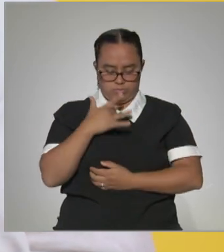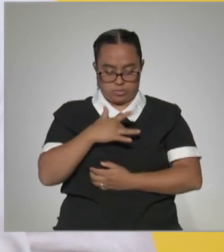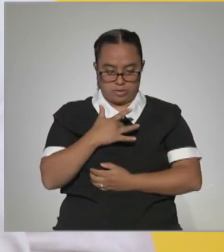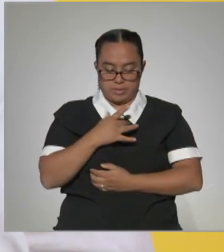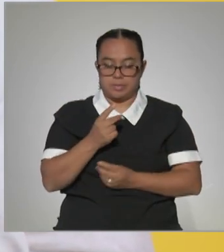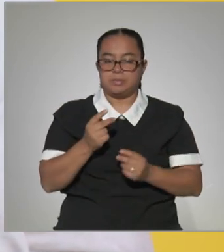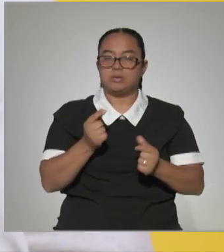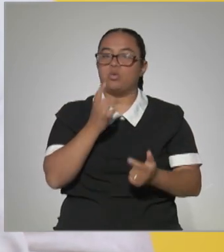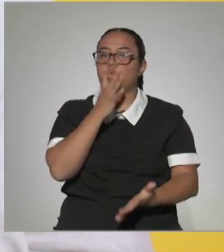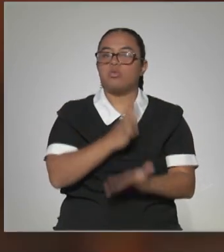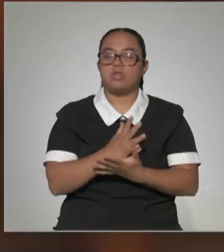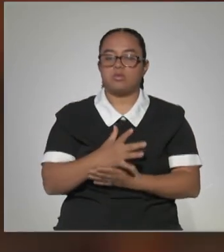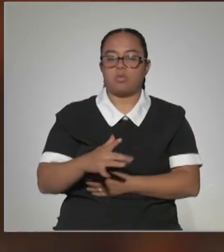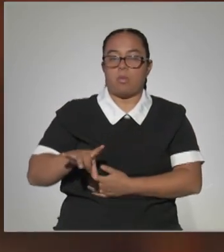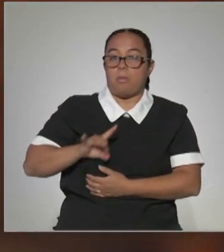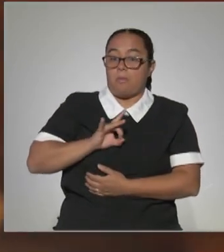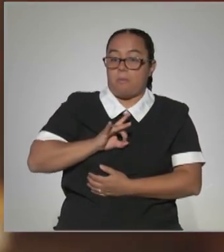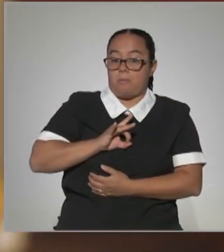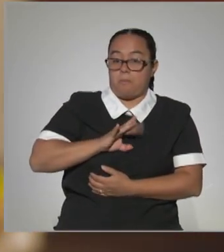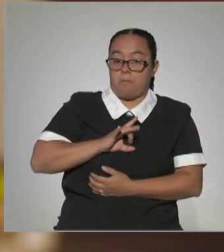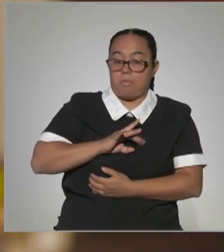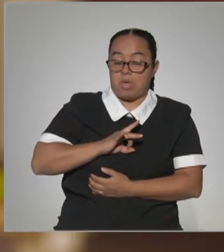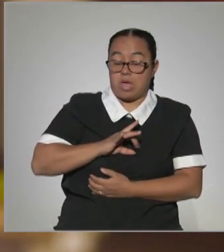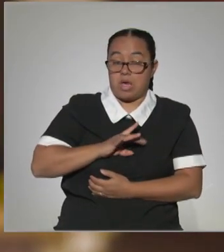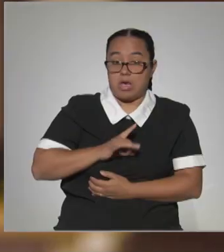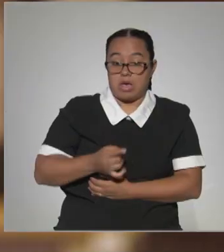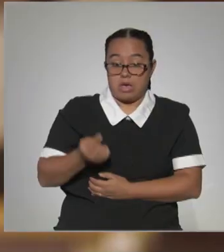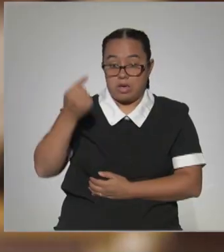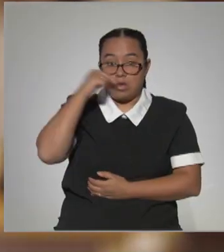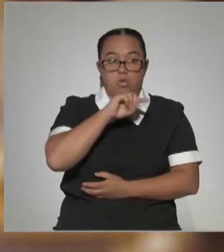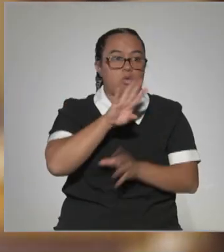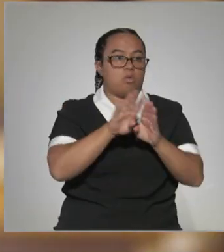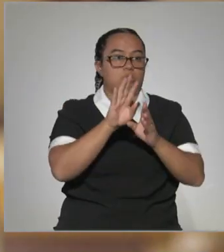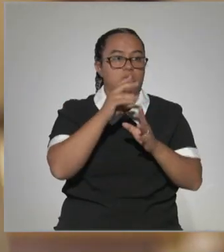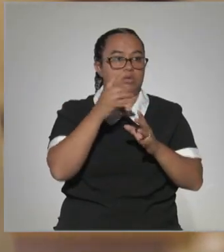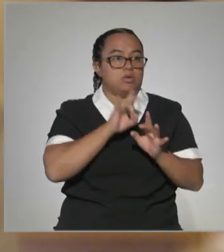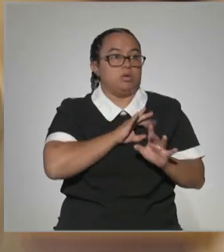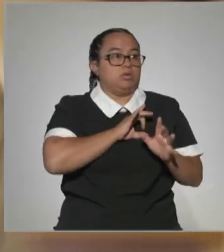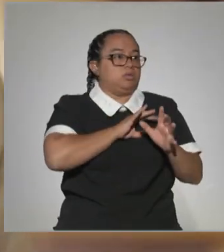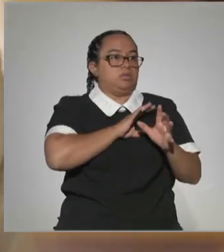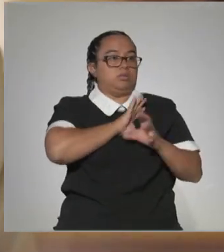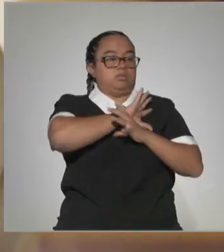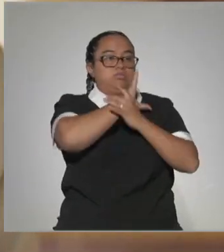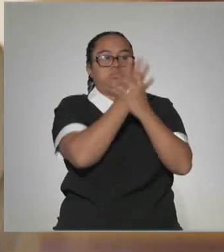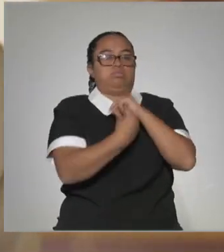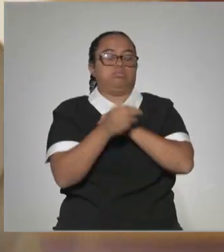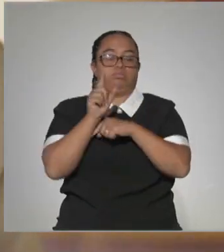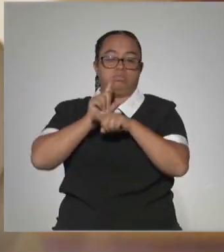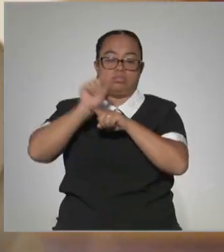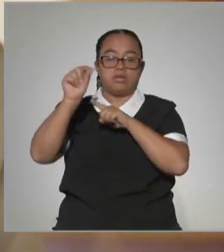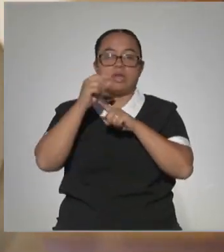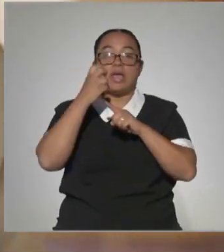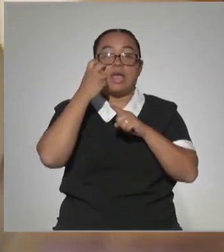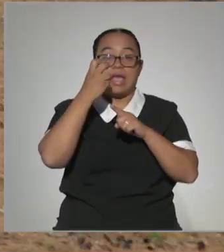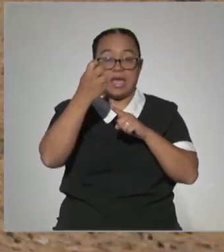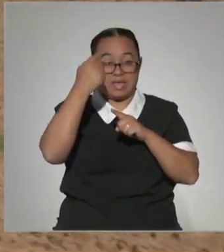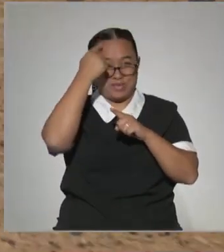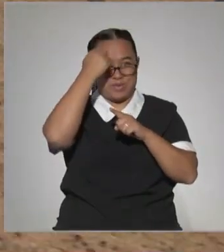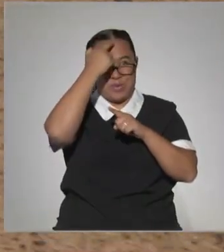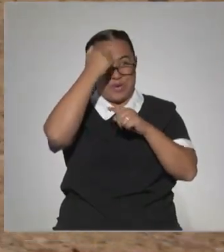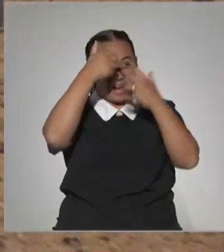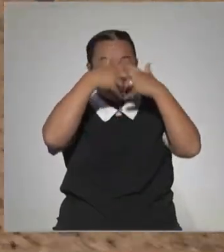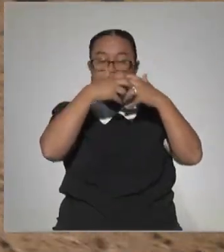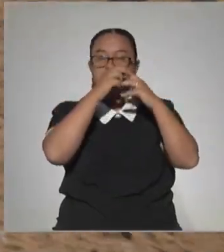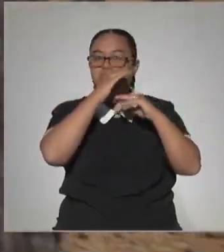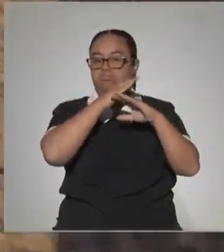miedo, active una respuesta de huida o de ataque y para eso necesita bloquear la razón. Es